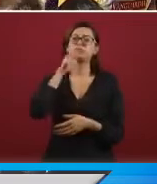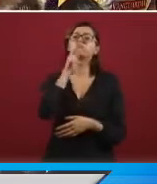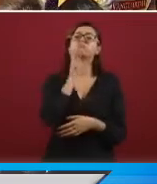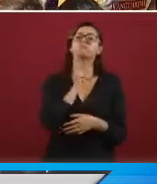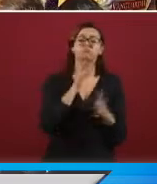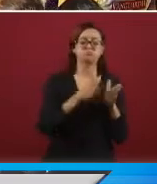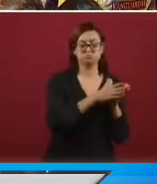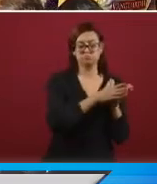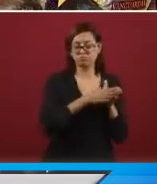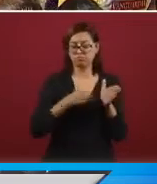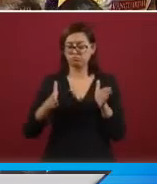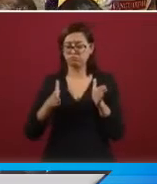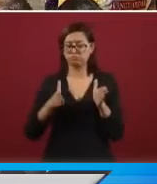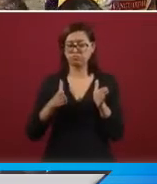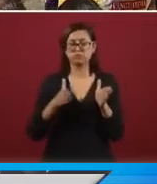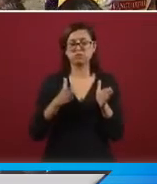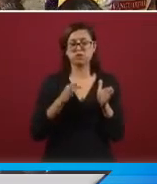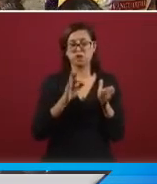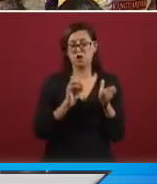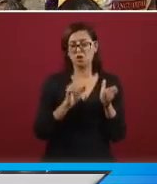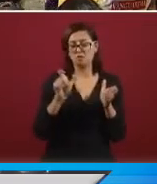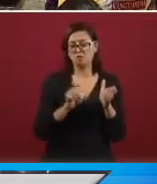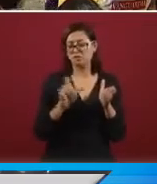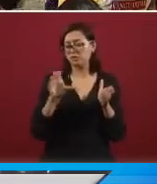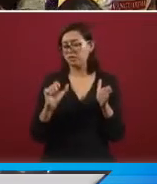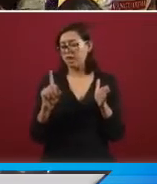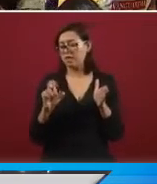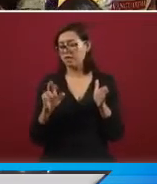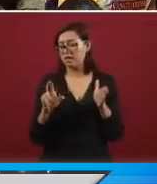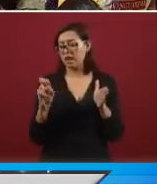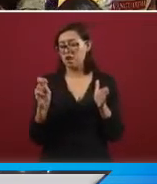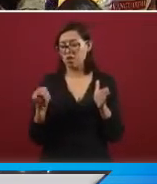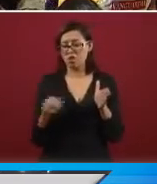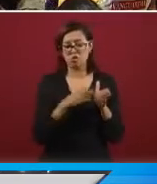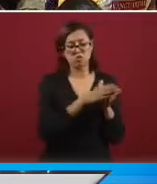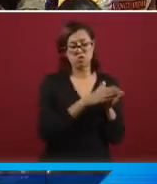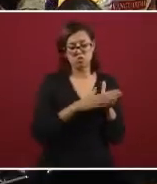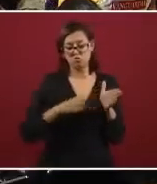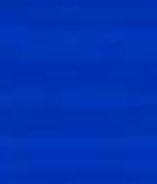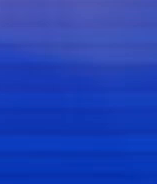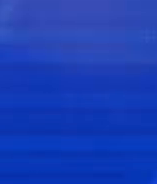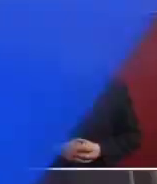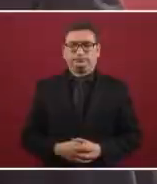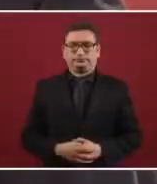Libre Comercio crecerá la inversión extranjera y se generará un incremento en el desarrollo del país.